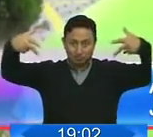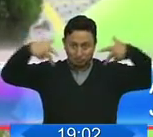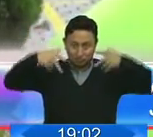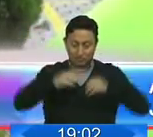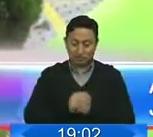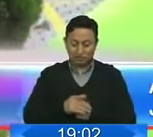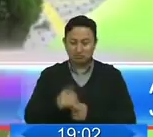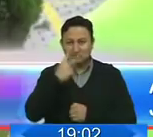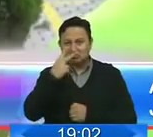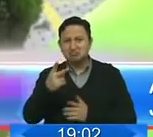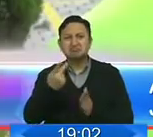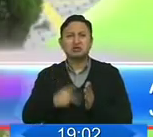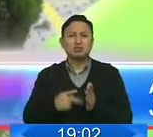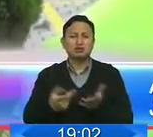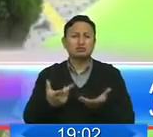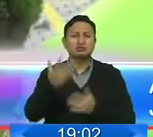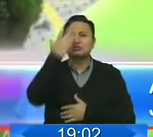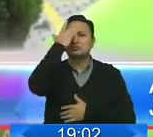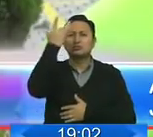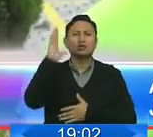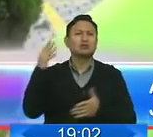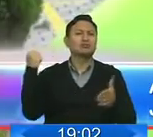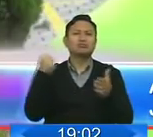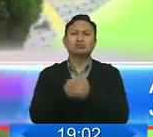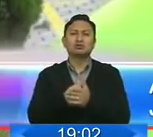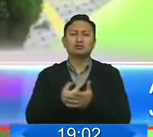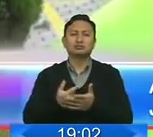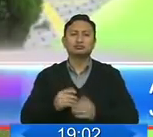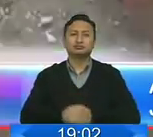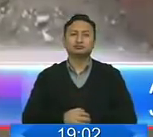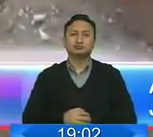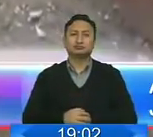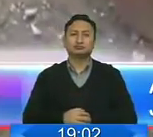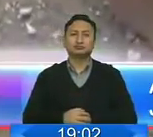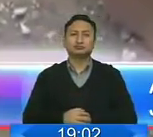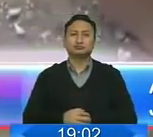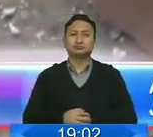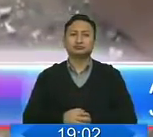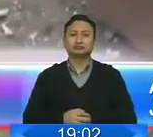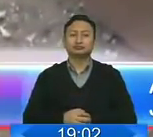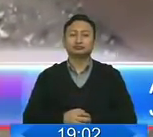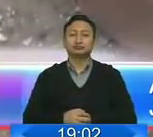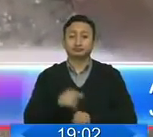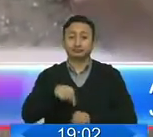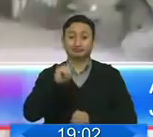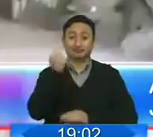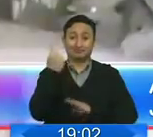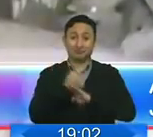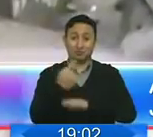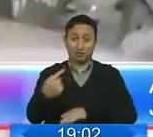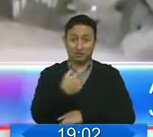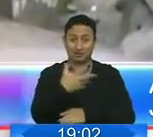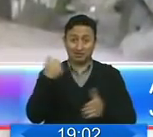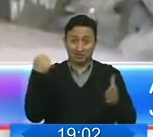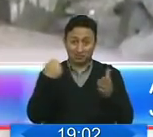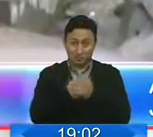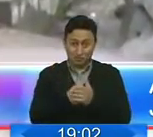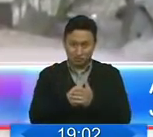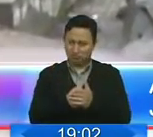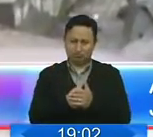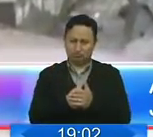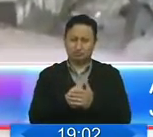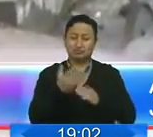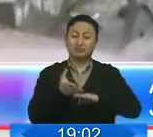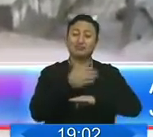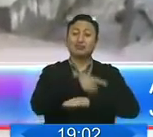el lugar para poder determinar las trayectorias del vehículo. Pero esta no sería la única vez que suceden este tipo de accidentes en la zona. Los moradores